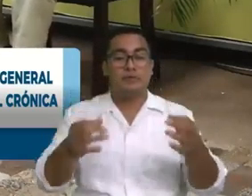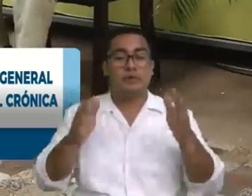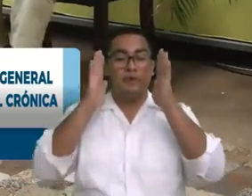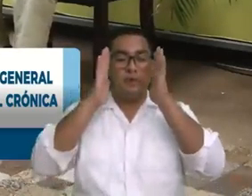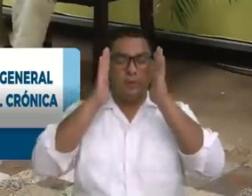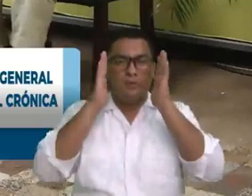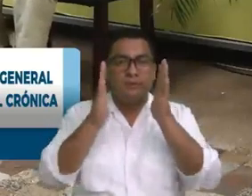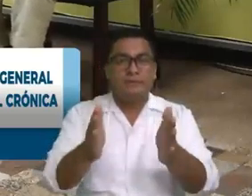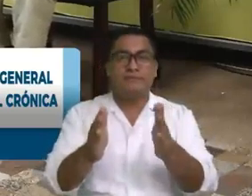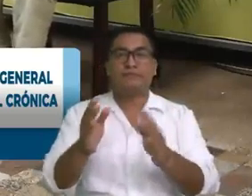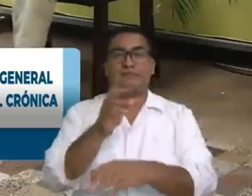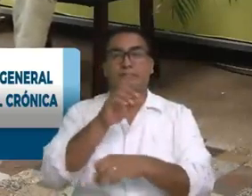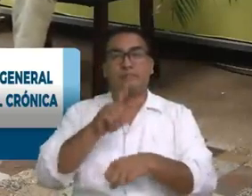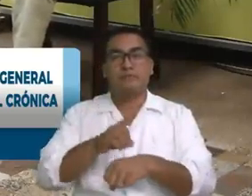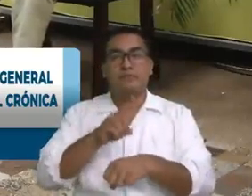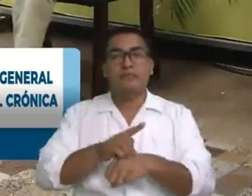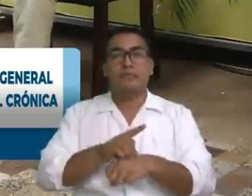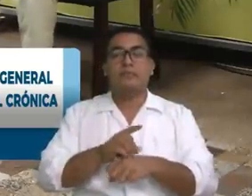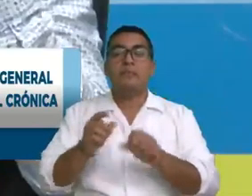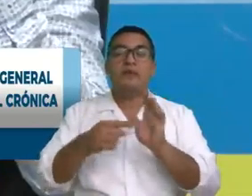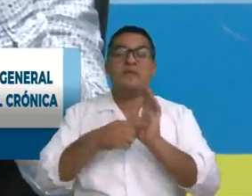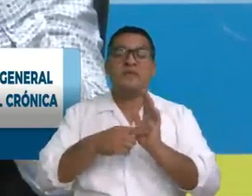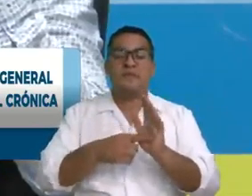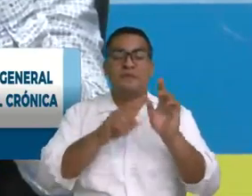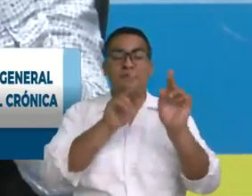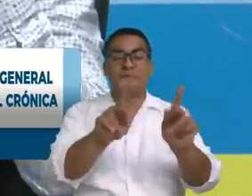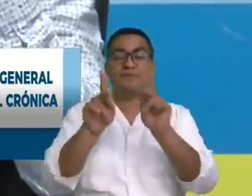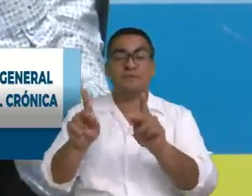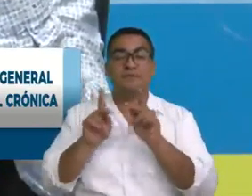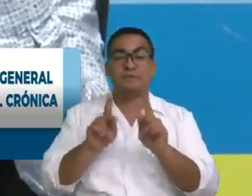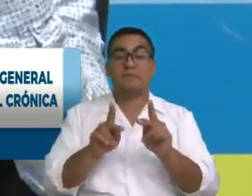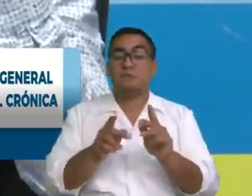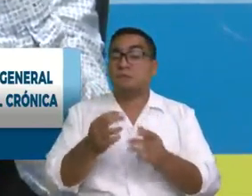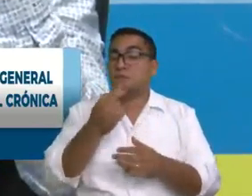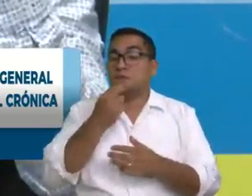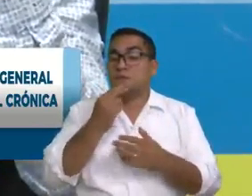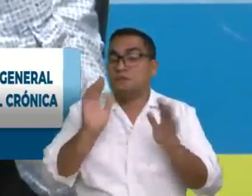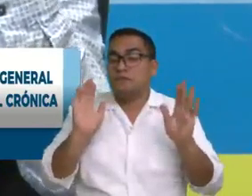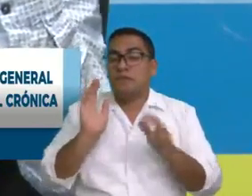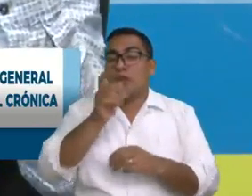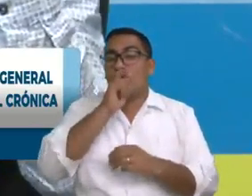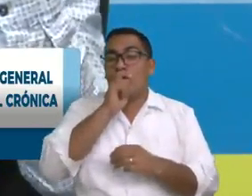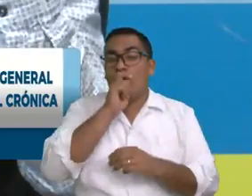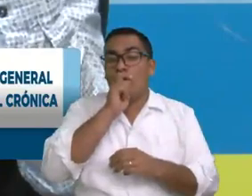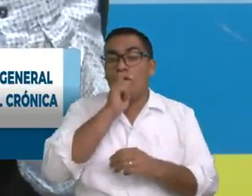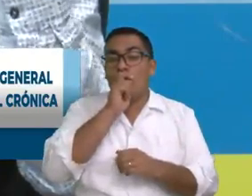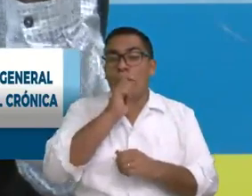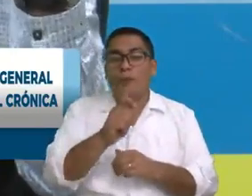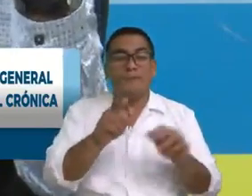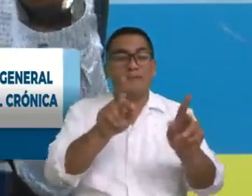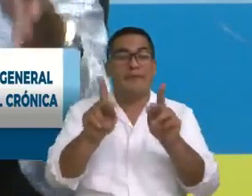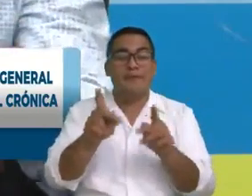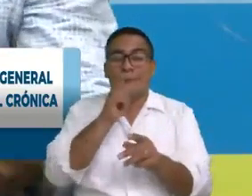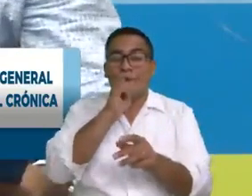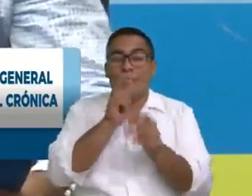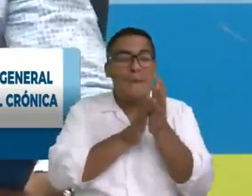también, licenciada, por ejemplo, hay personas que, no sé qué, como que les gusta mucho